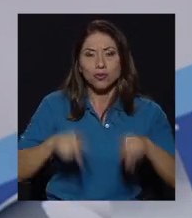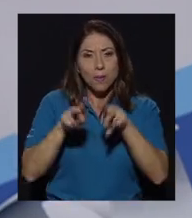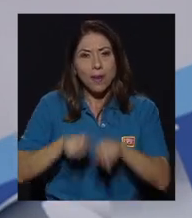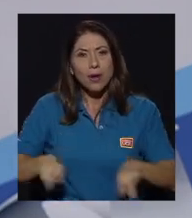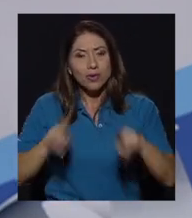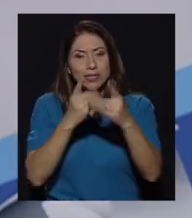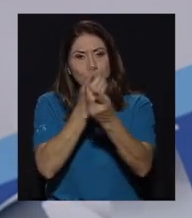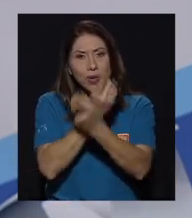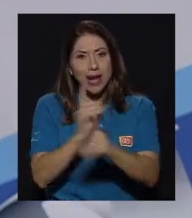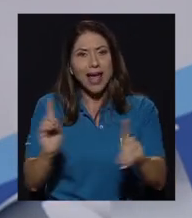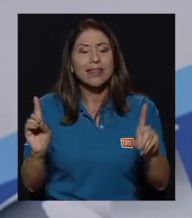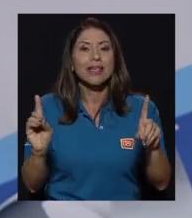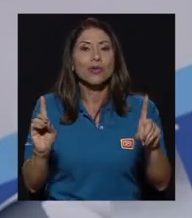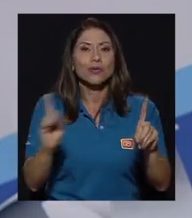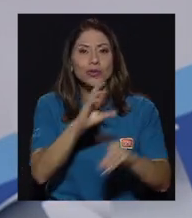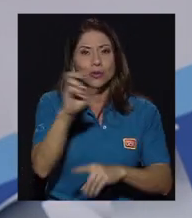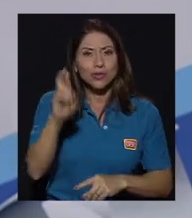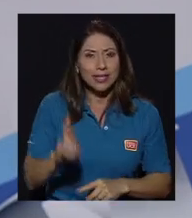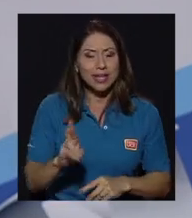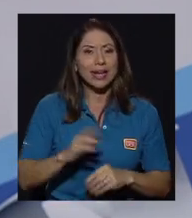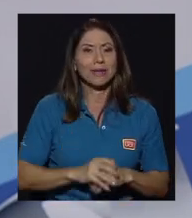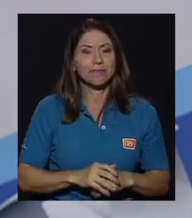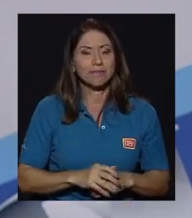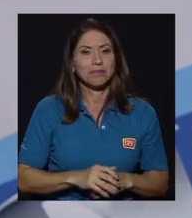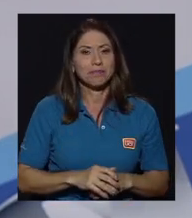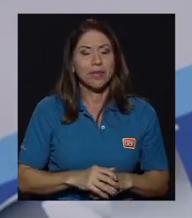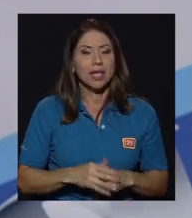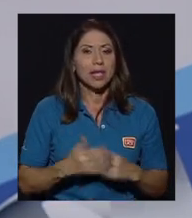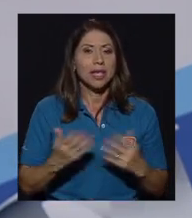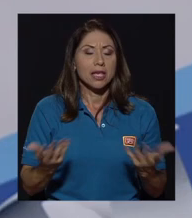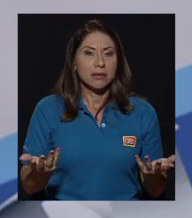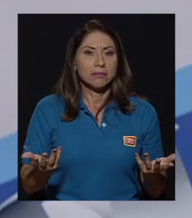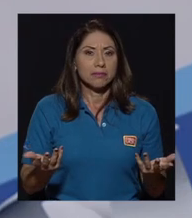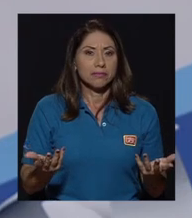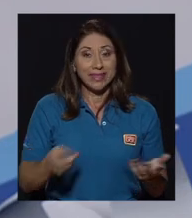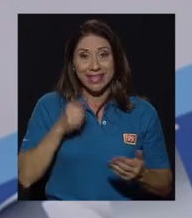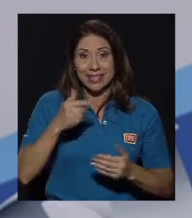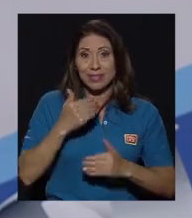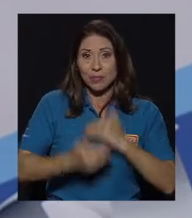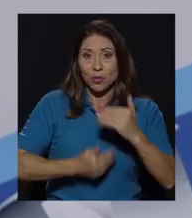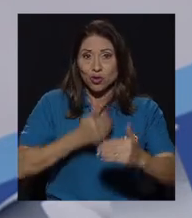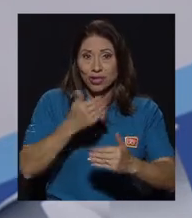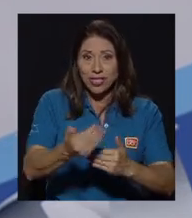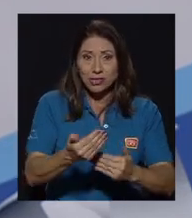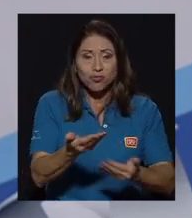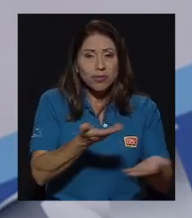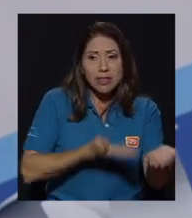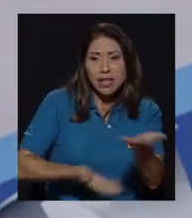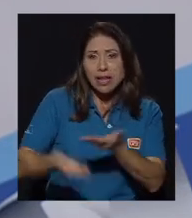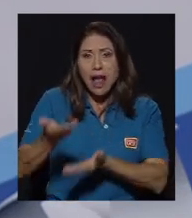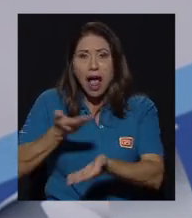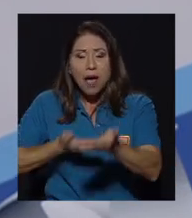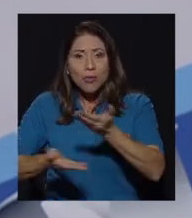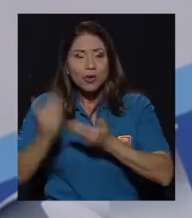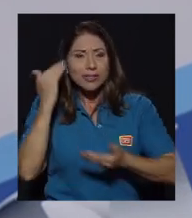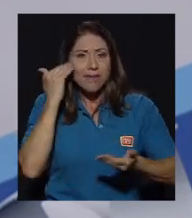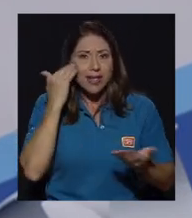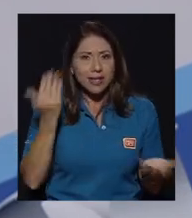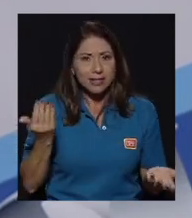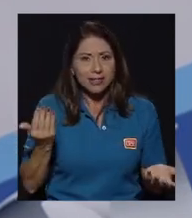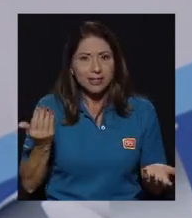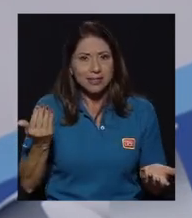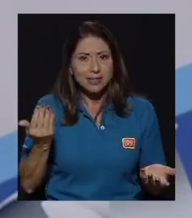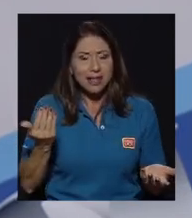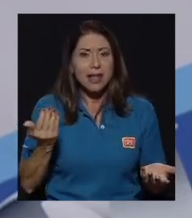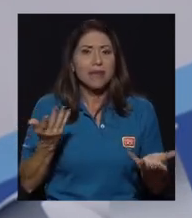con los valores democráticos de costa rica y en ese proceso y en ese intercambio de saberes de